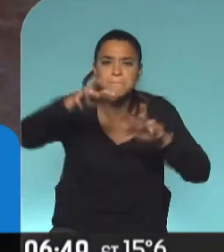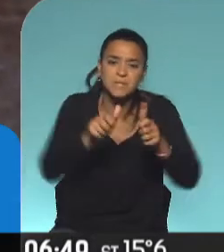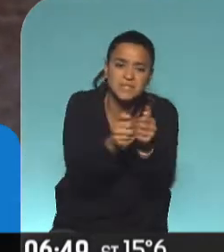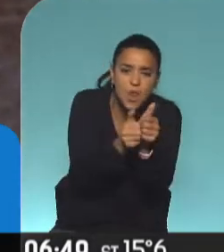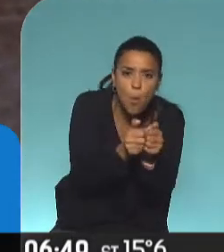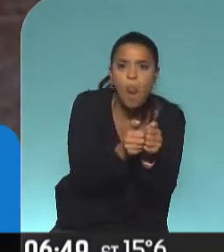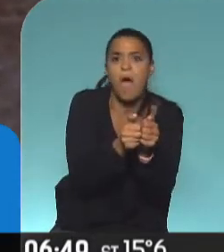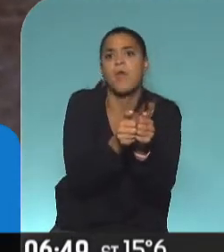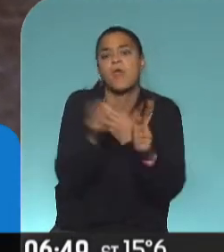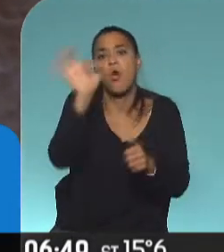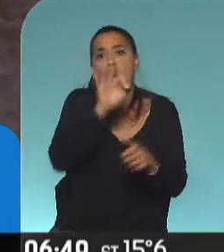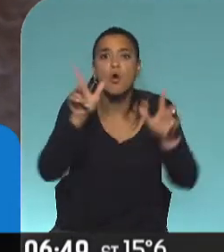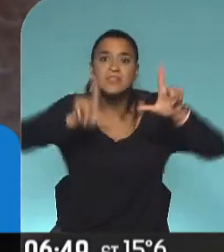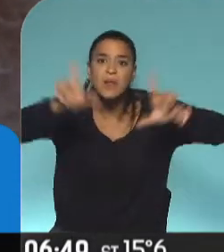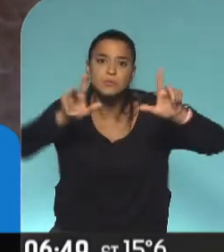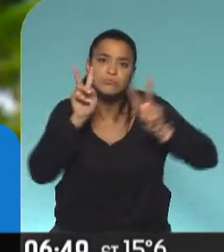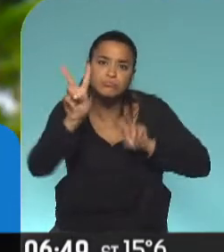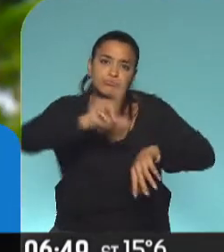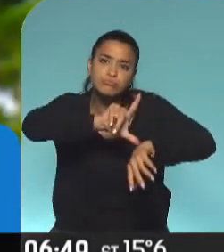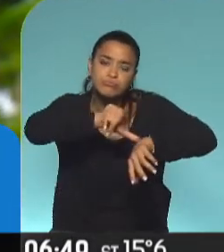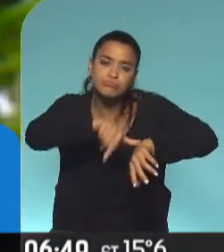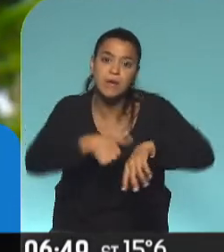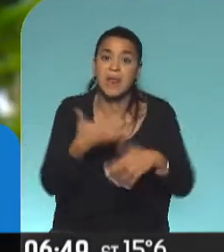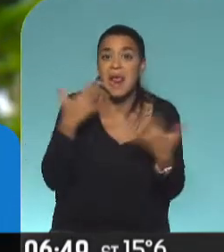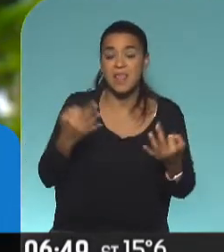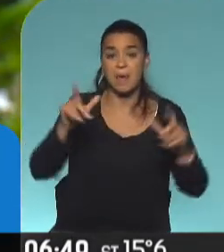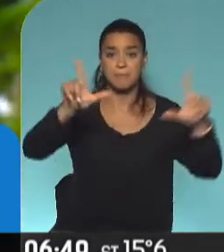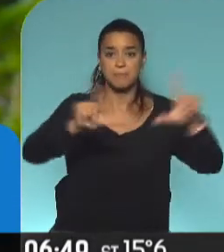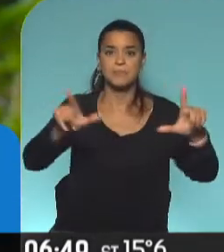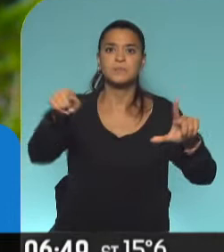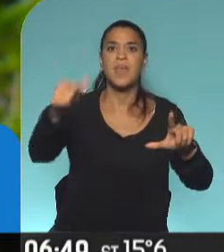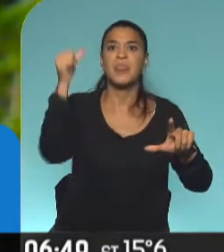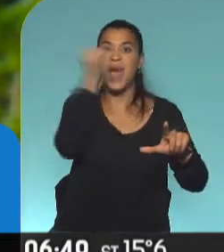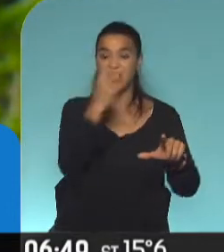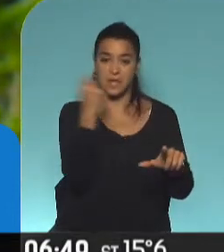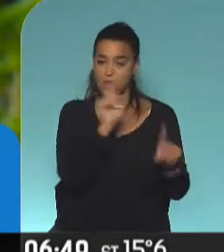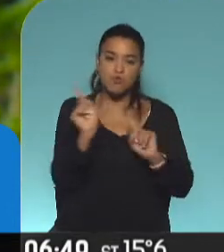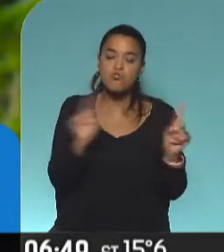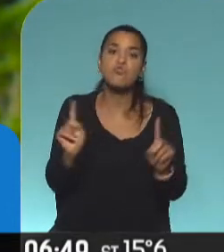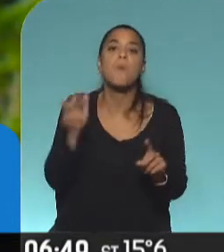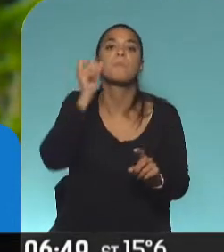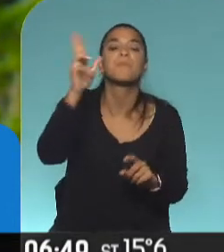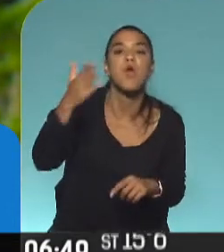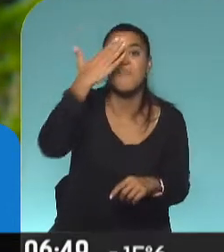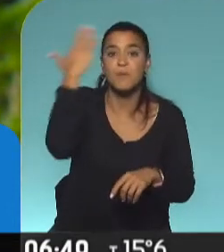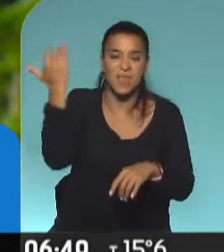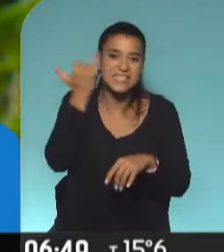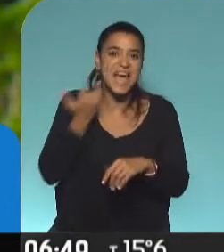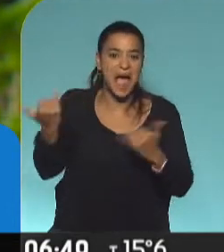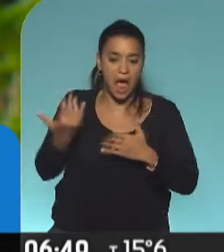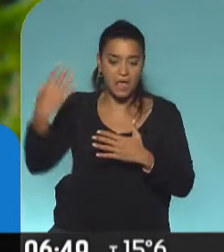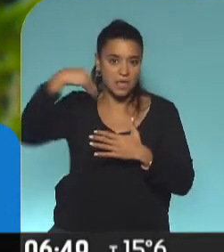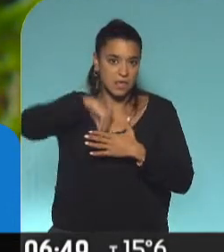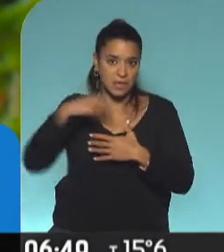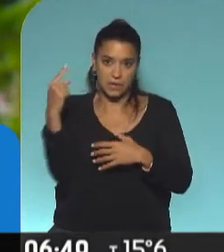celulares, computadoras o televisores. La realidad es que las pantallas no es que dañen los ojos, sino que exacerban patologías de base que todos podemos